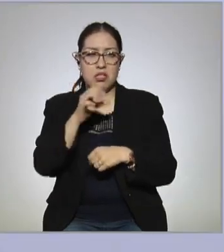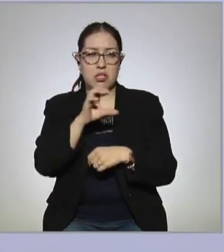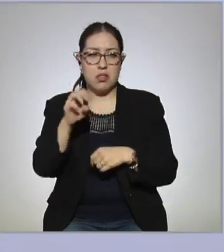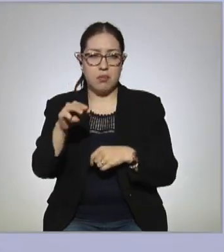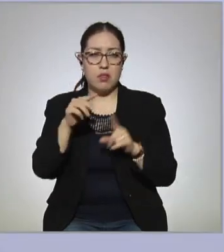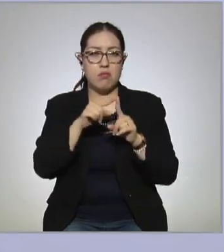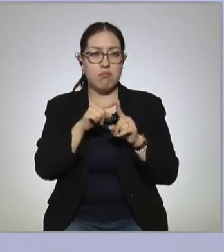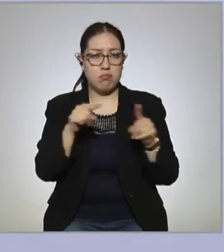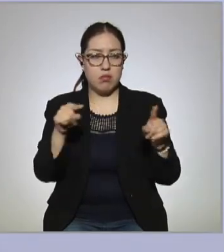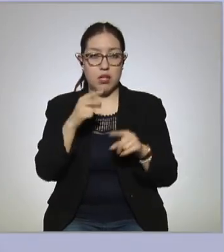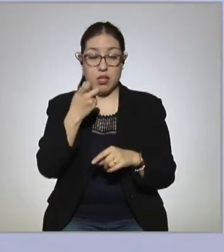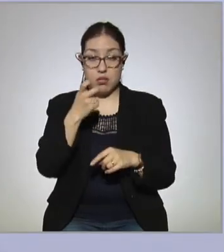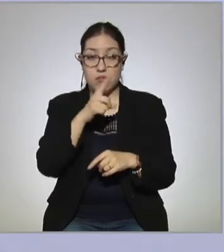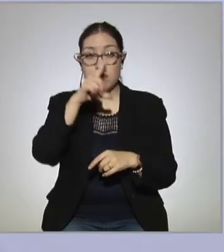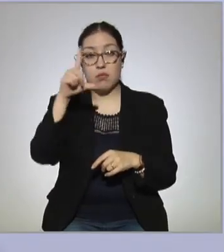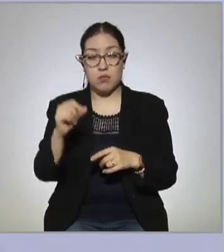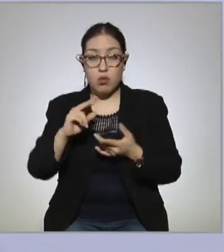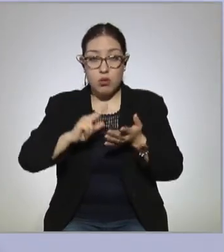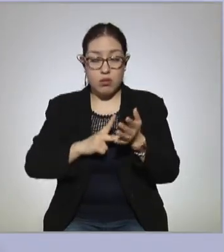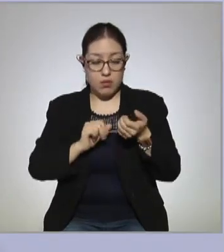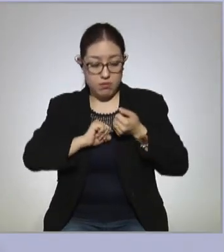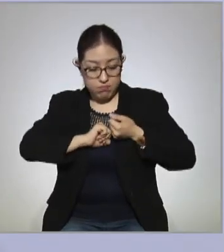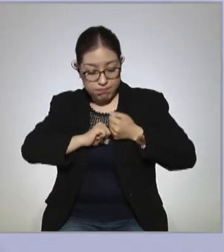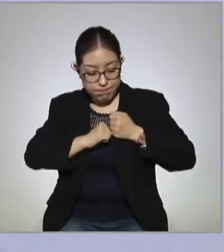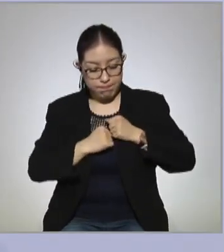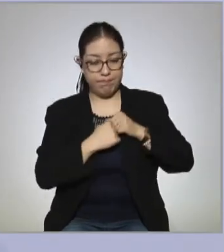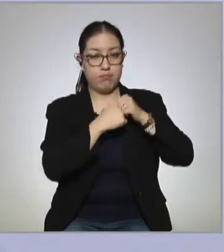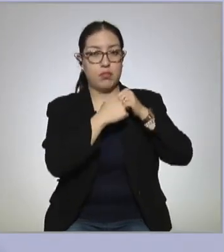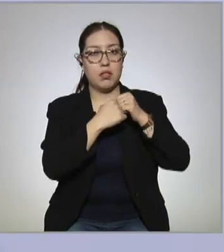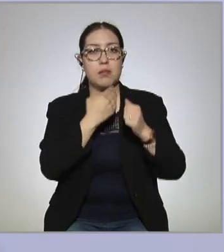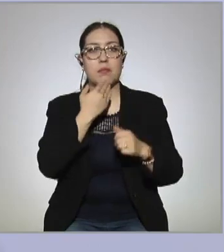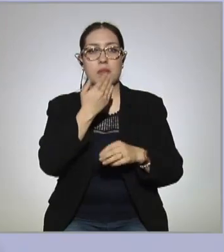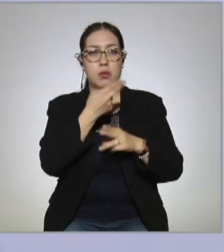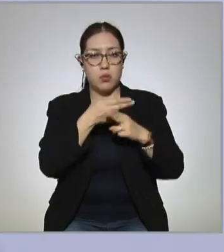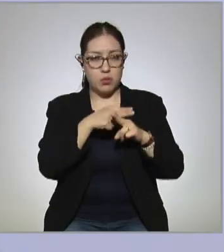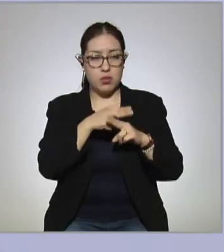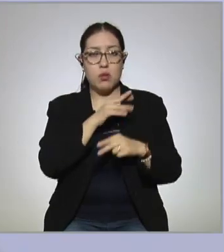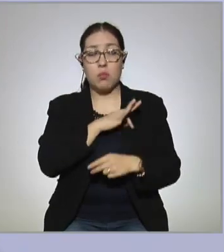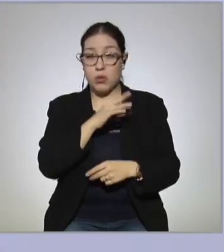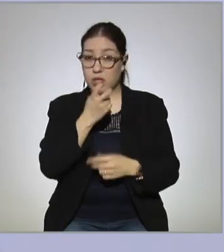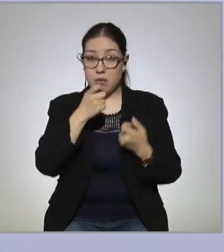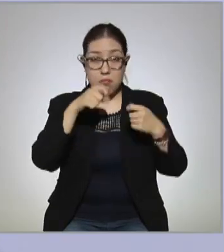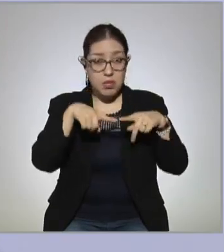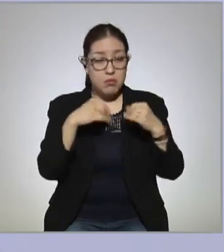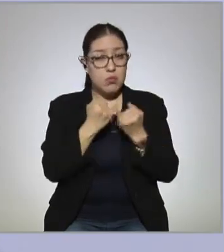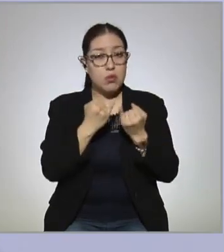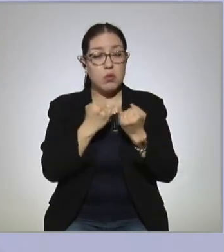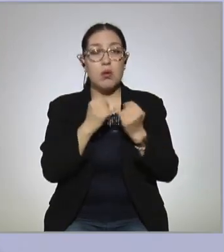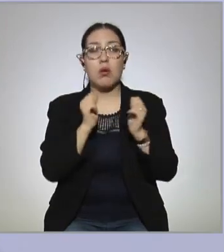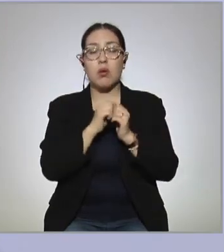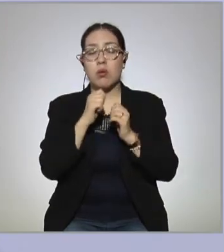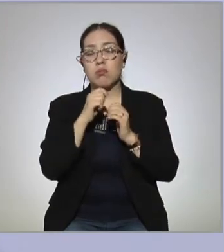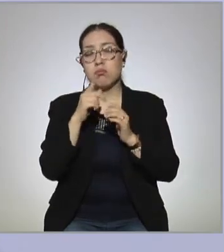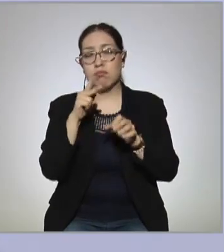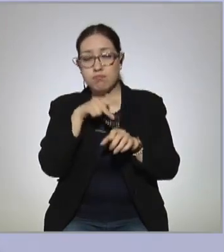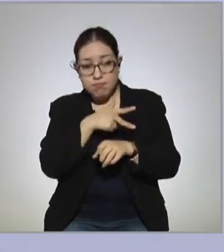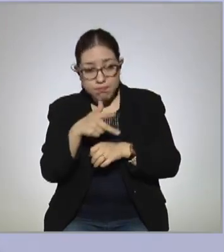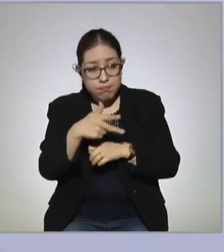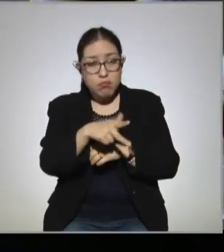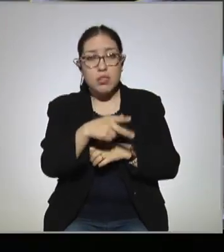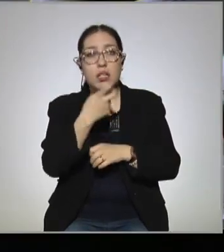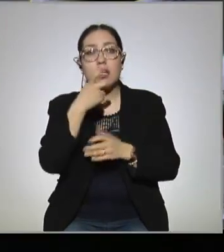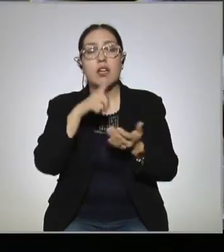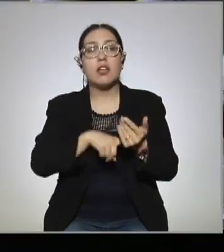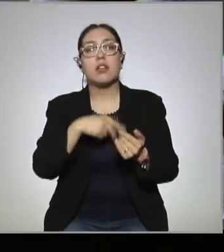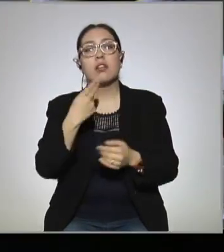poder llevar el tendón nuevamente a su lugar y fijarlo en el hueso. Se puede hacer esa misma cirugía video asistida utilizando una cámara, que eso se